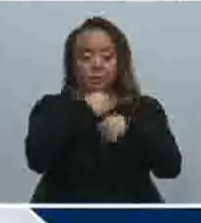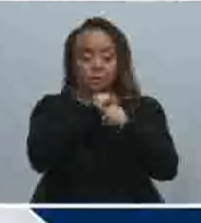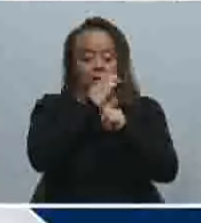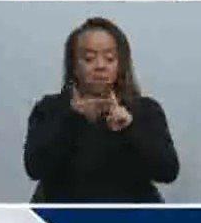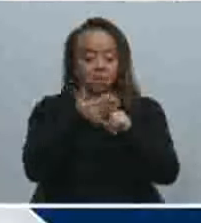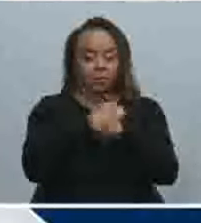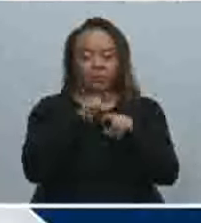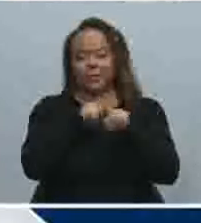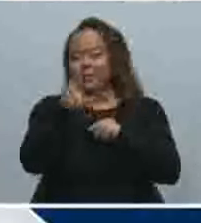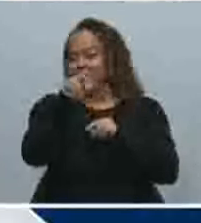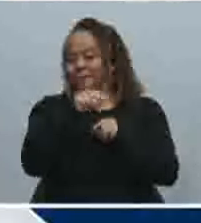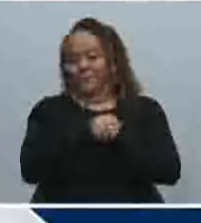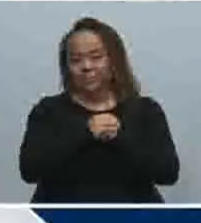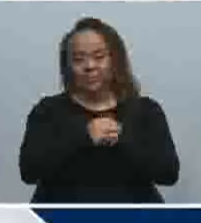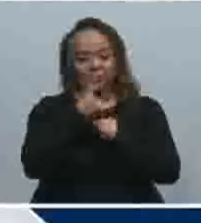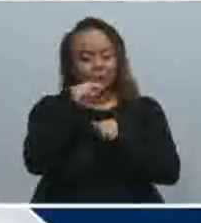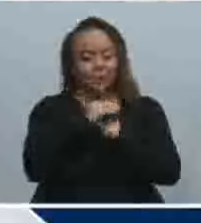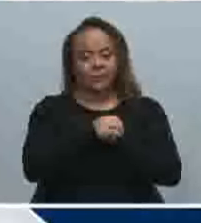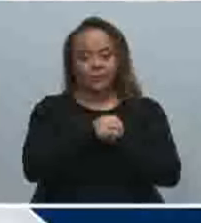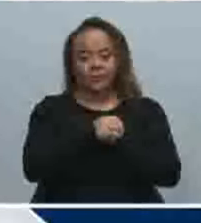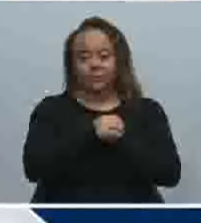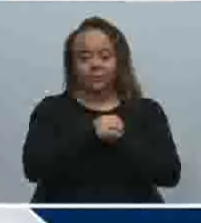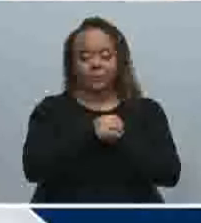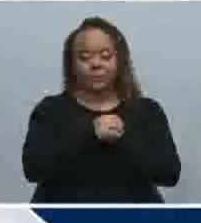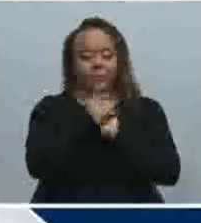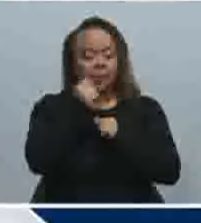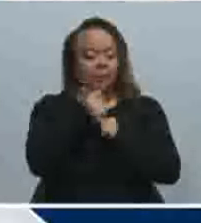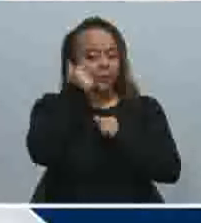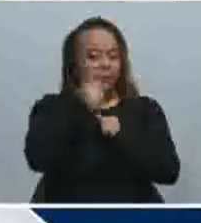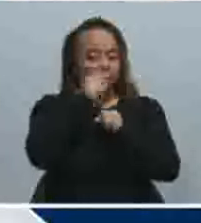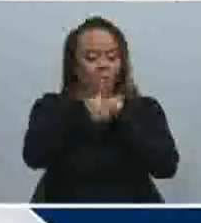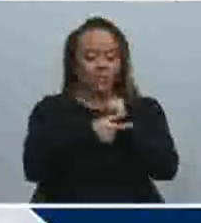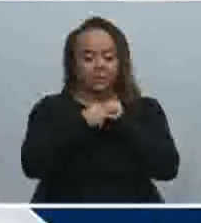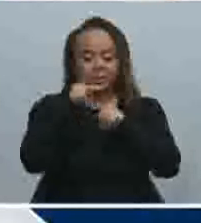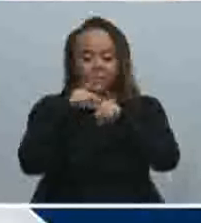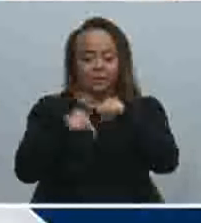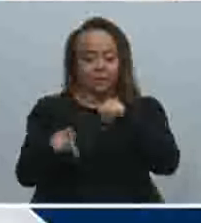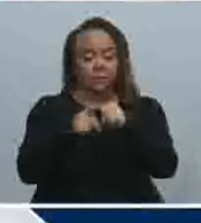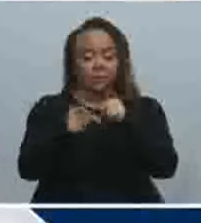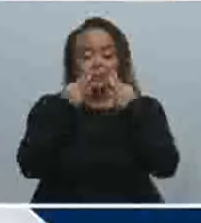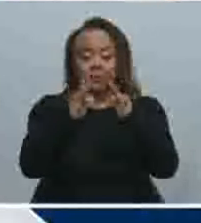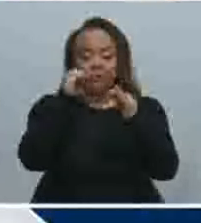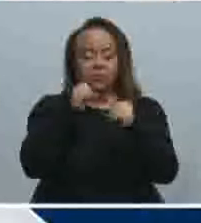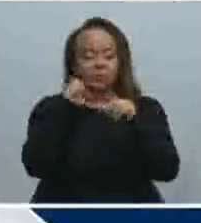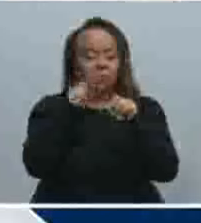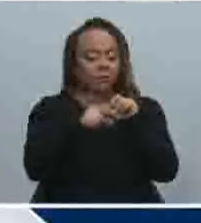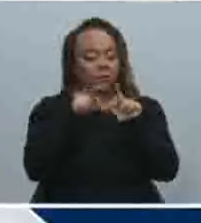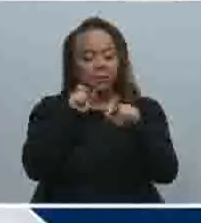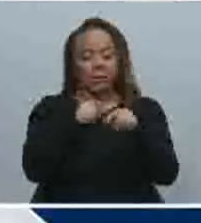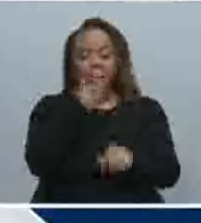daño pero no O sea de hecho las pocas veces que Pérez Celedón intentó atacar era tan